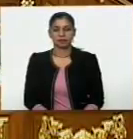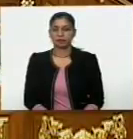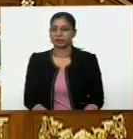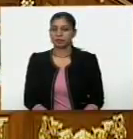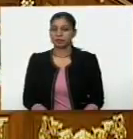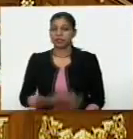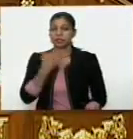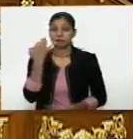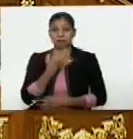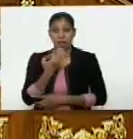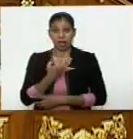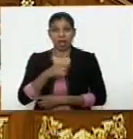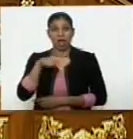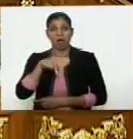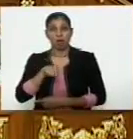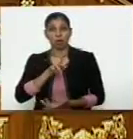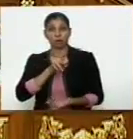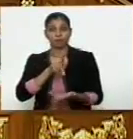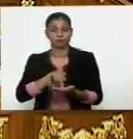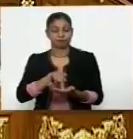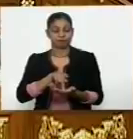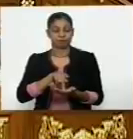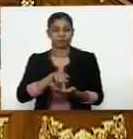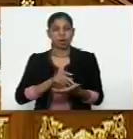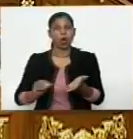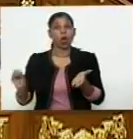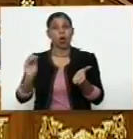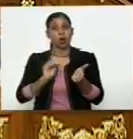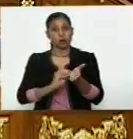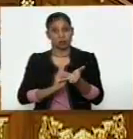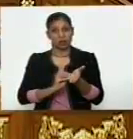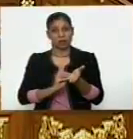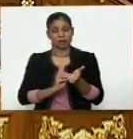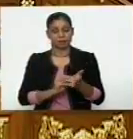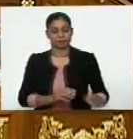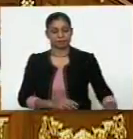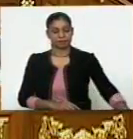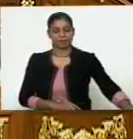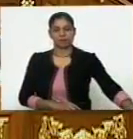Ciertamente hoy nos toca una vez más